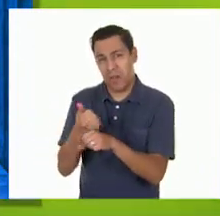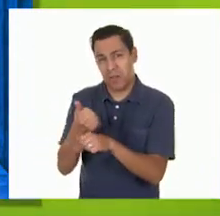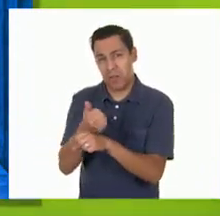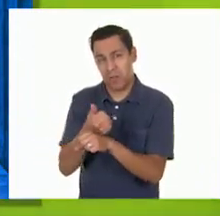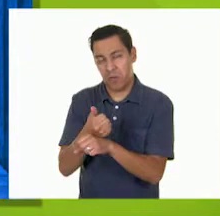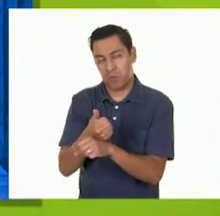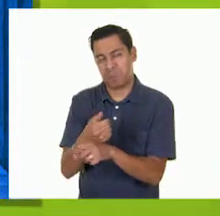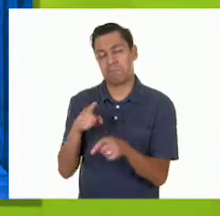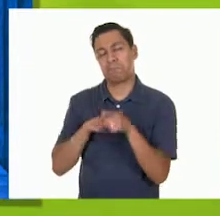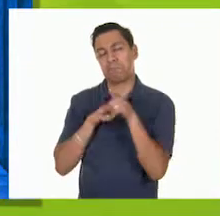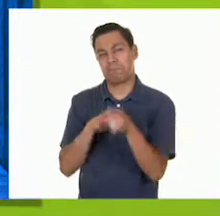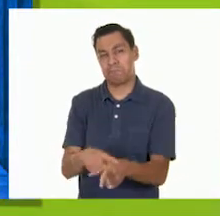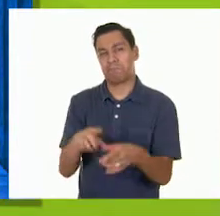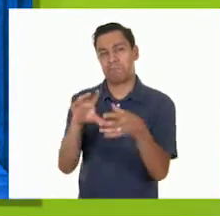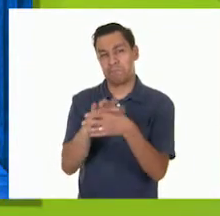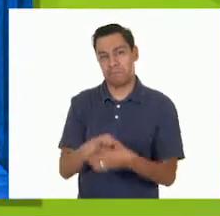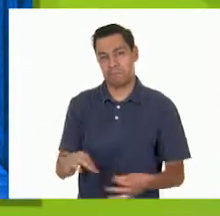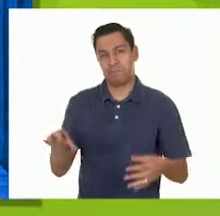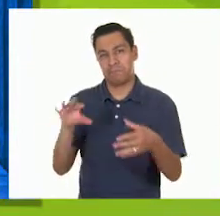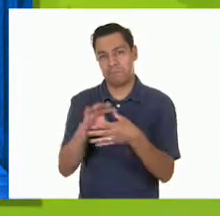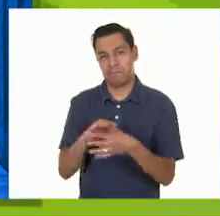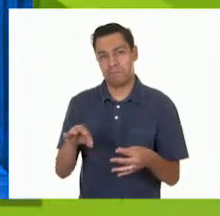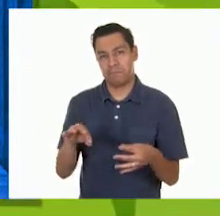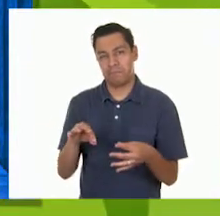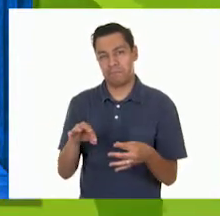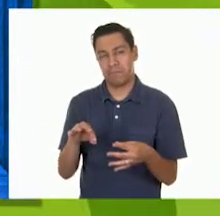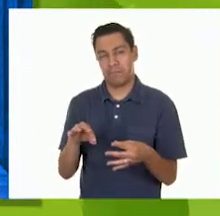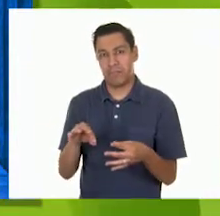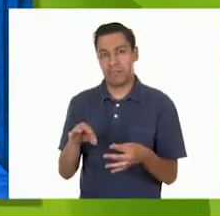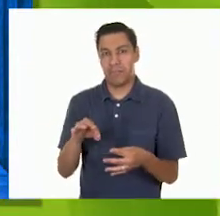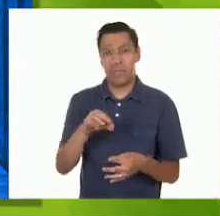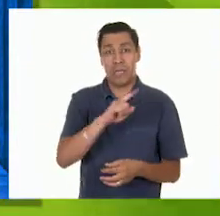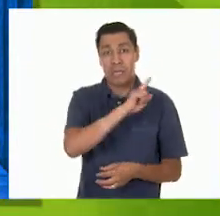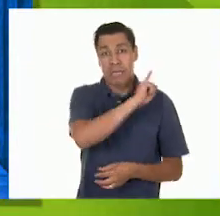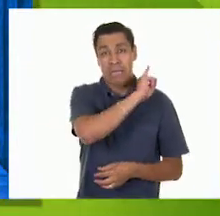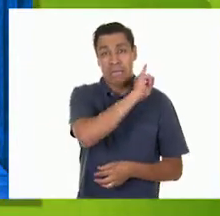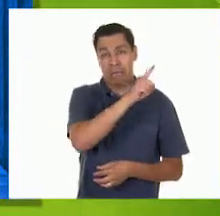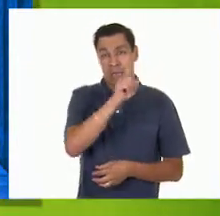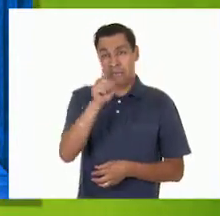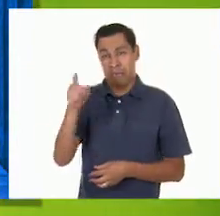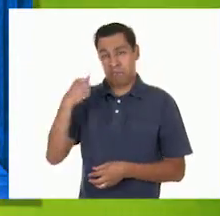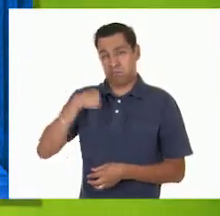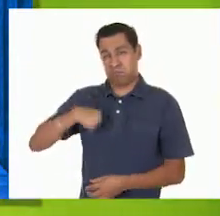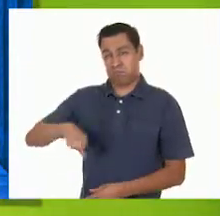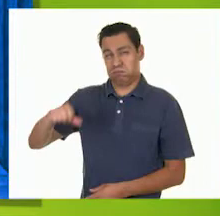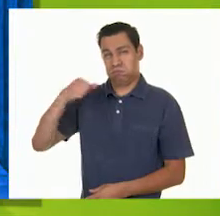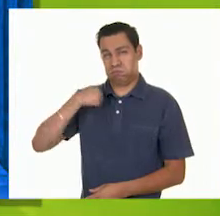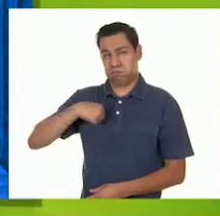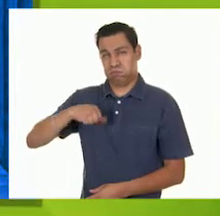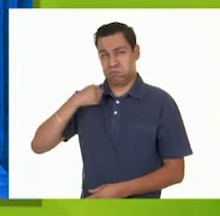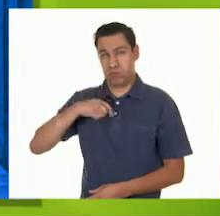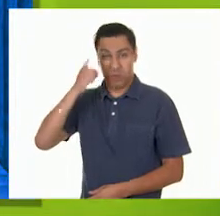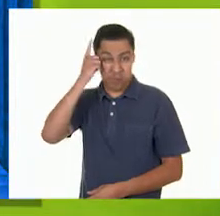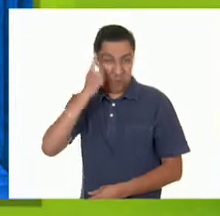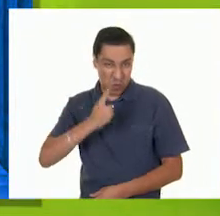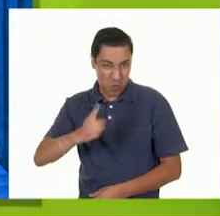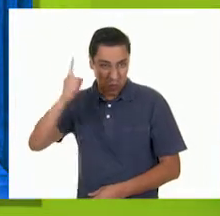contando hablaron entonces los antes ancestros quetzalcoátl